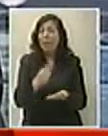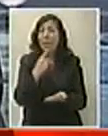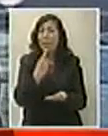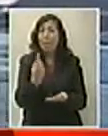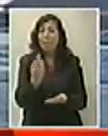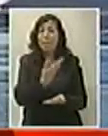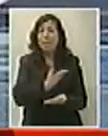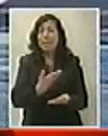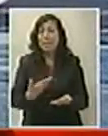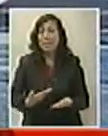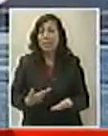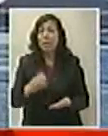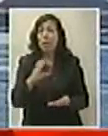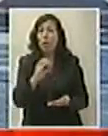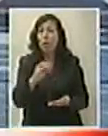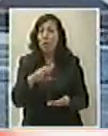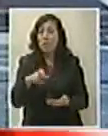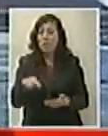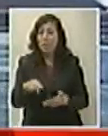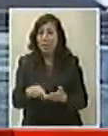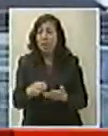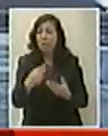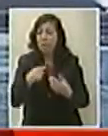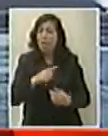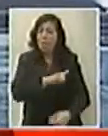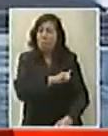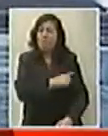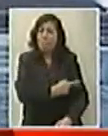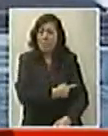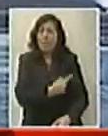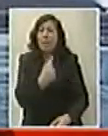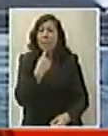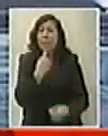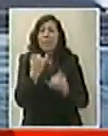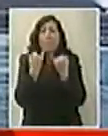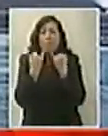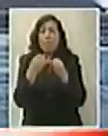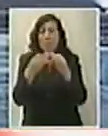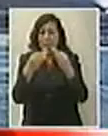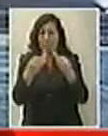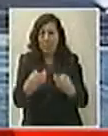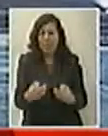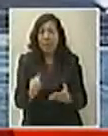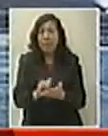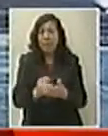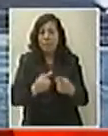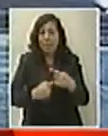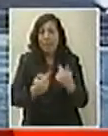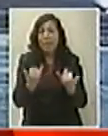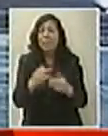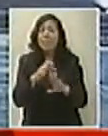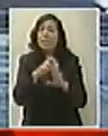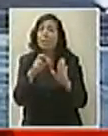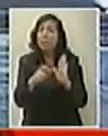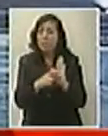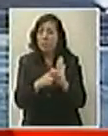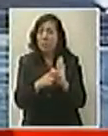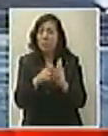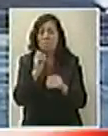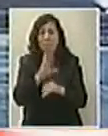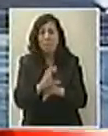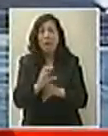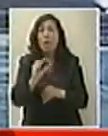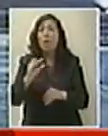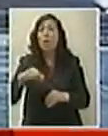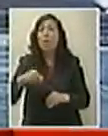al presidente Ollanta Humala que tenga la hidalguía y que a la vez se informe de verdad lo que viene pasando en ese proyecto Minas Conga.